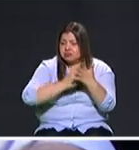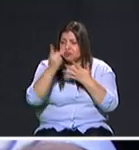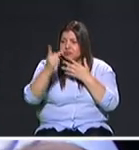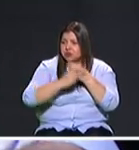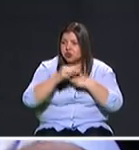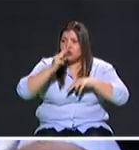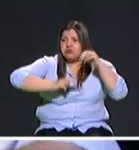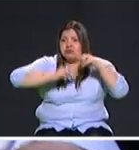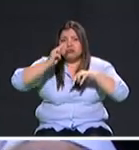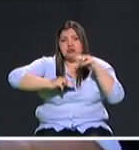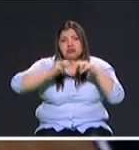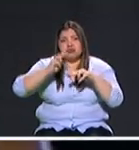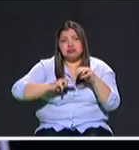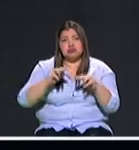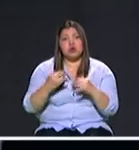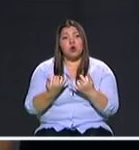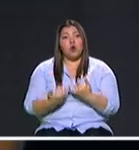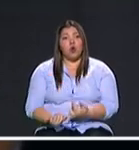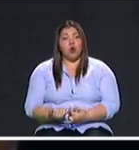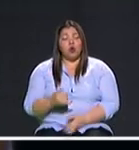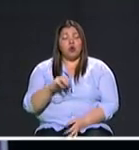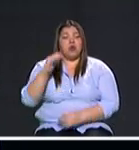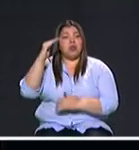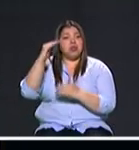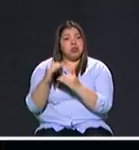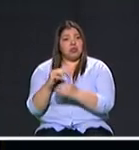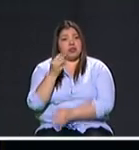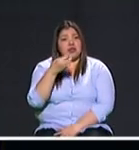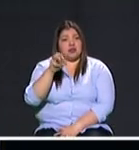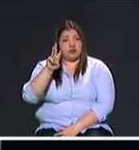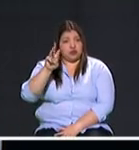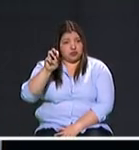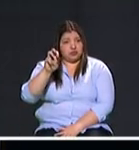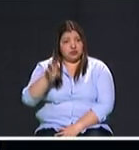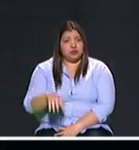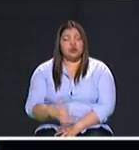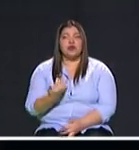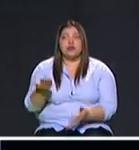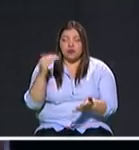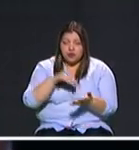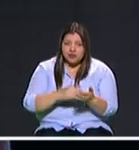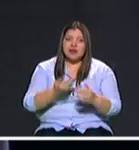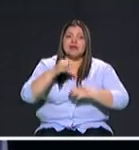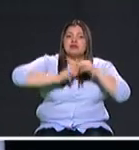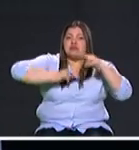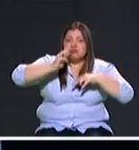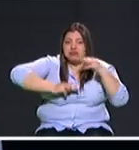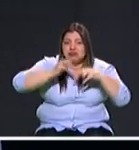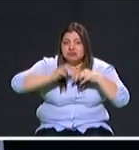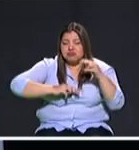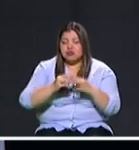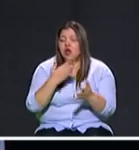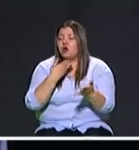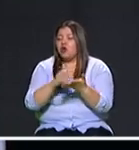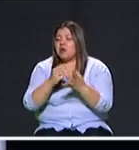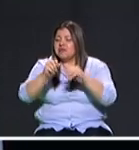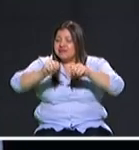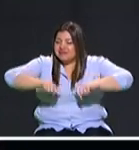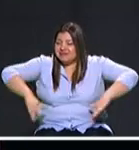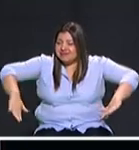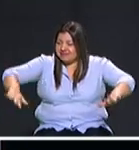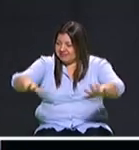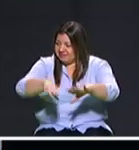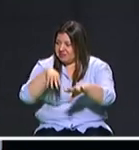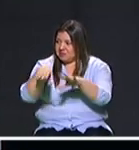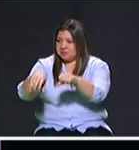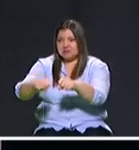hoy sólo el 18 hay que volver a traer la construcción a medellín hay que comprar suelo en medellín y